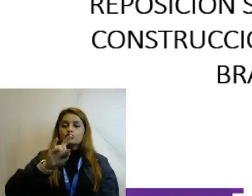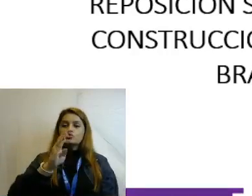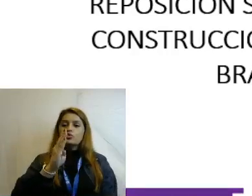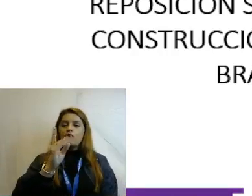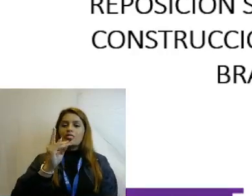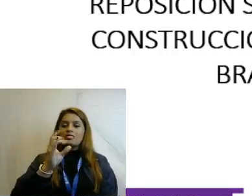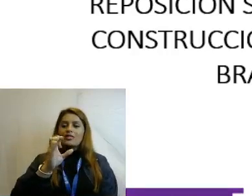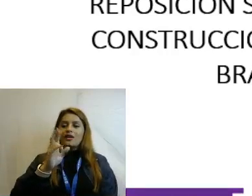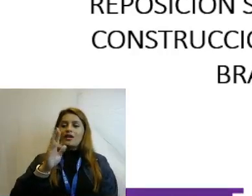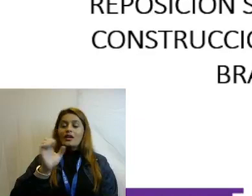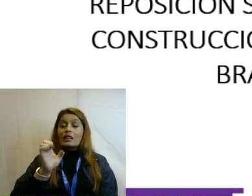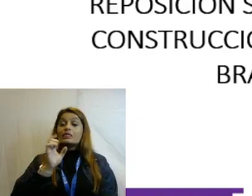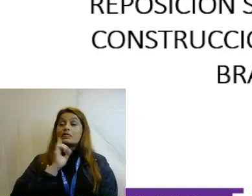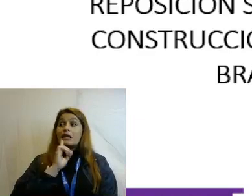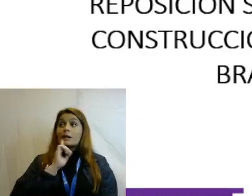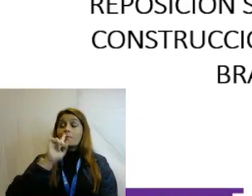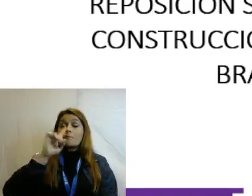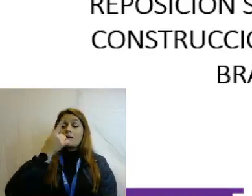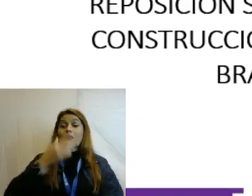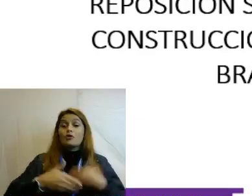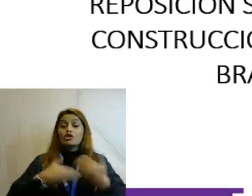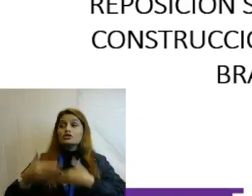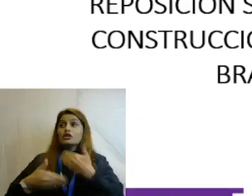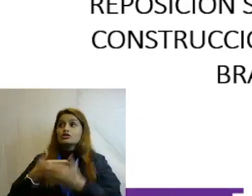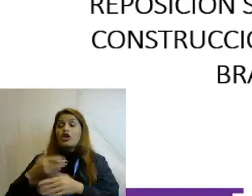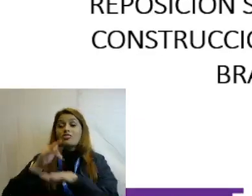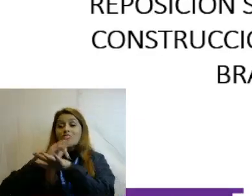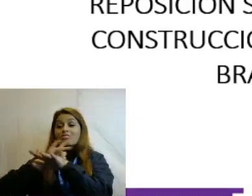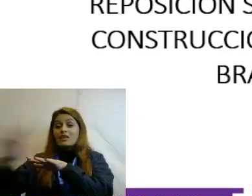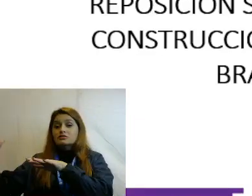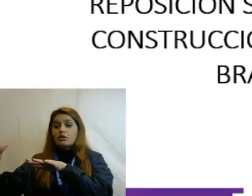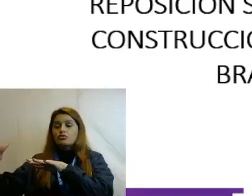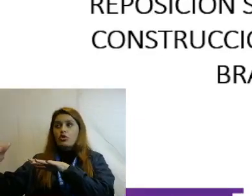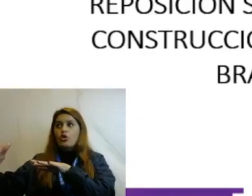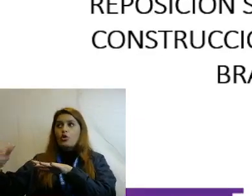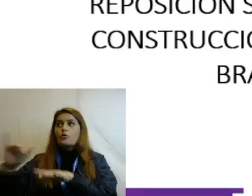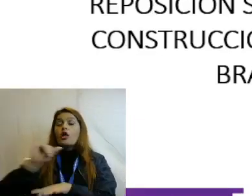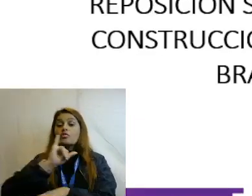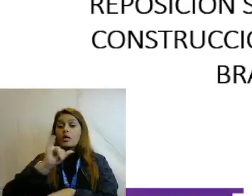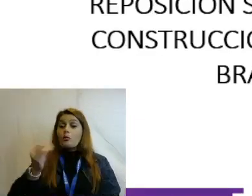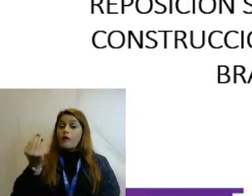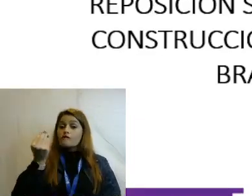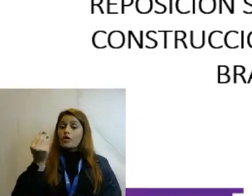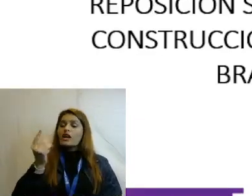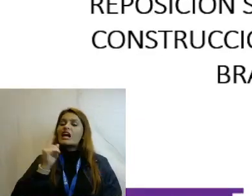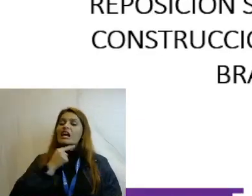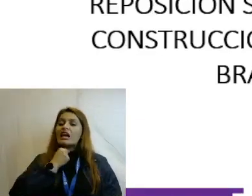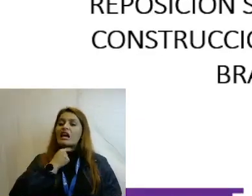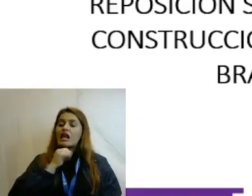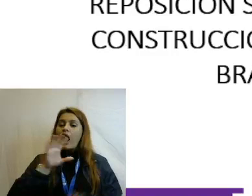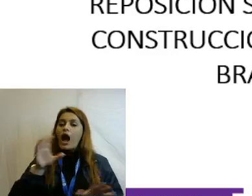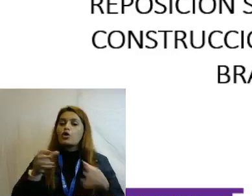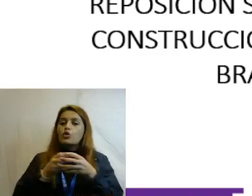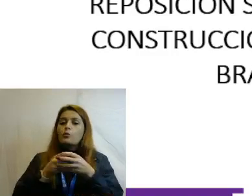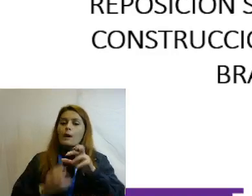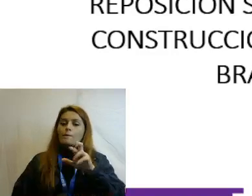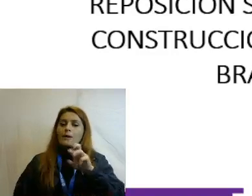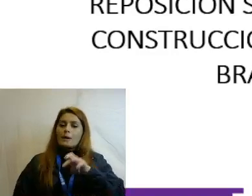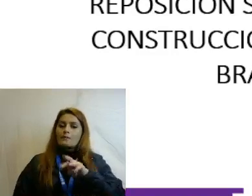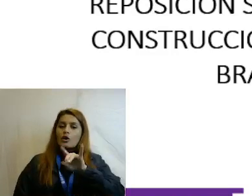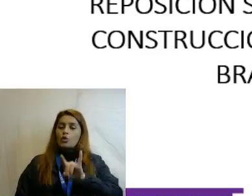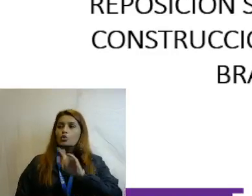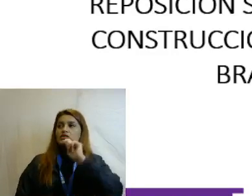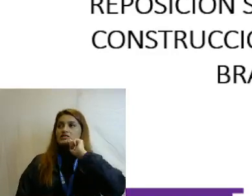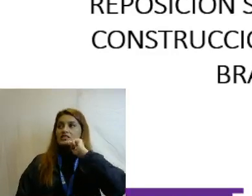tuvimos un primer proceso que quedó desierto, pero de buena manera decidimos agrupar PMU, lo que significó